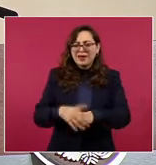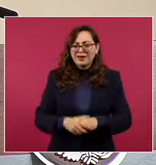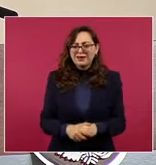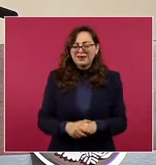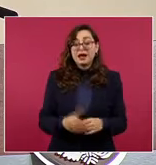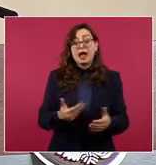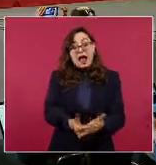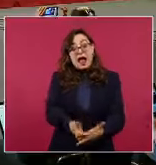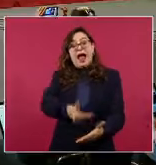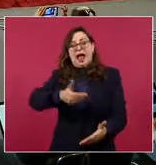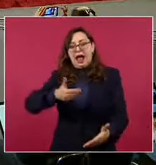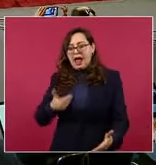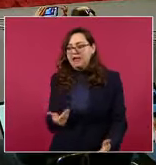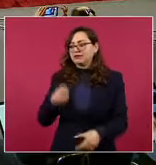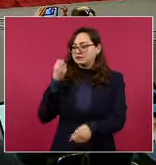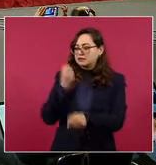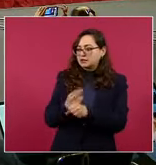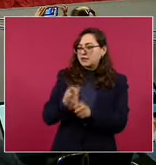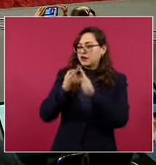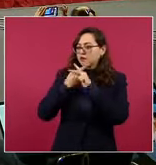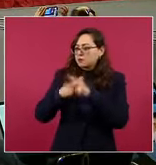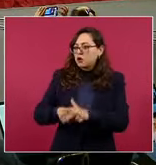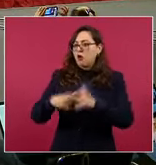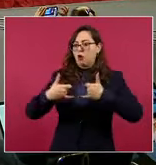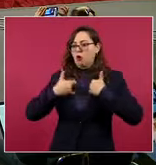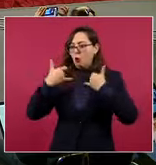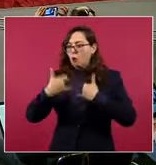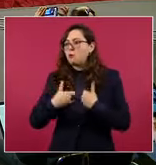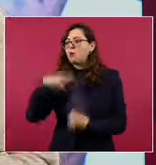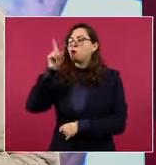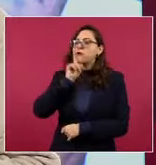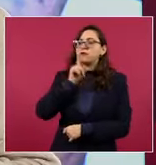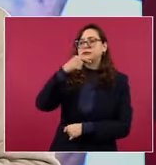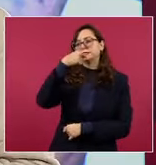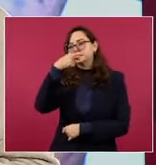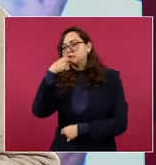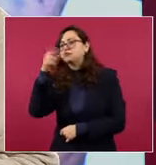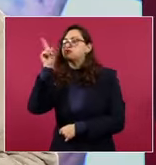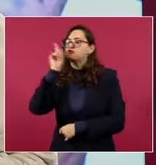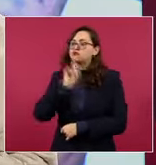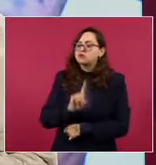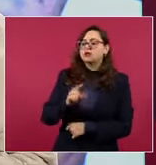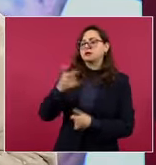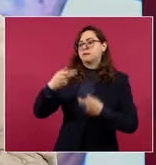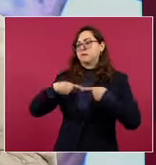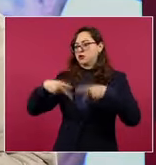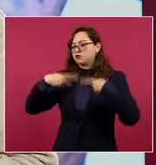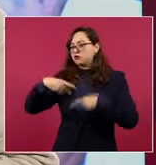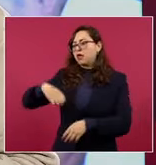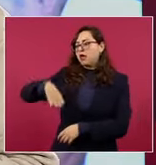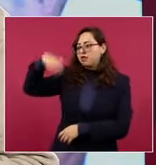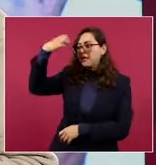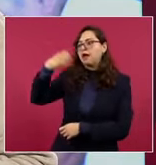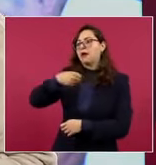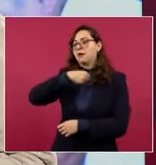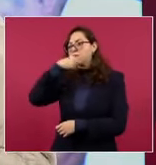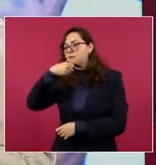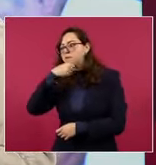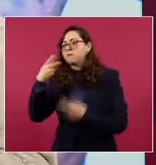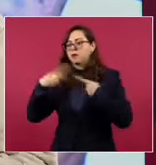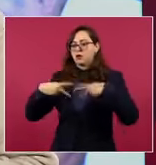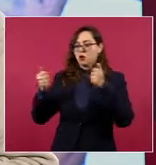sociales dirigidos a jóvenes, mujeres, niñas y niños, personas adultas mayores, personas con discapacidad,